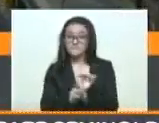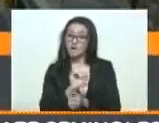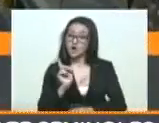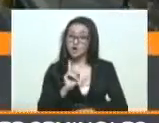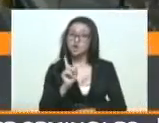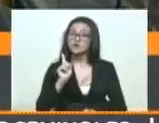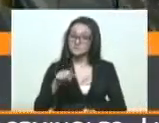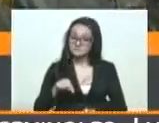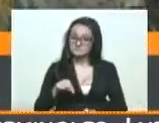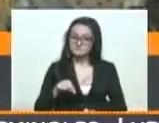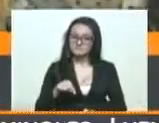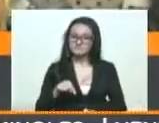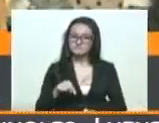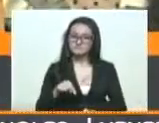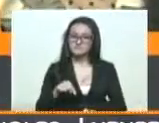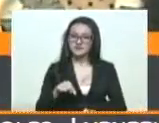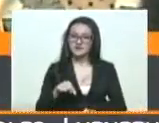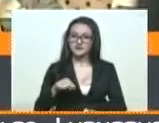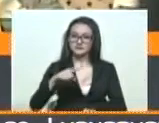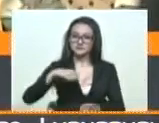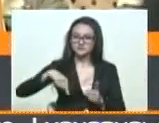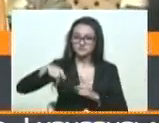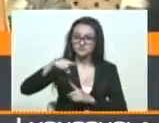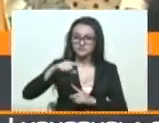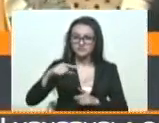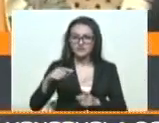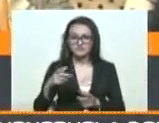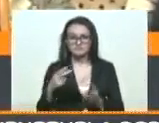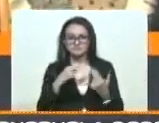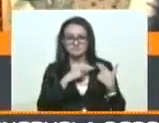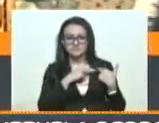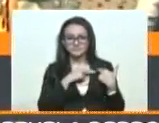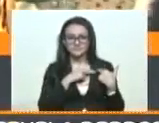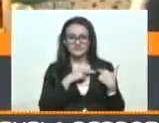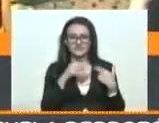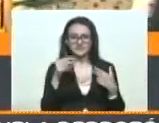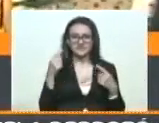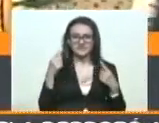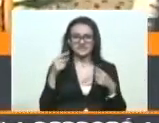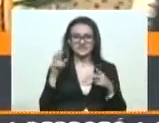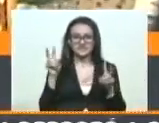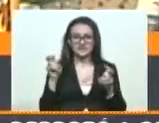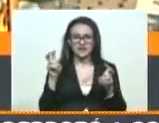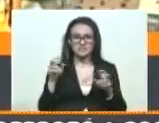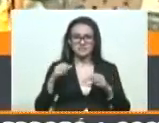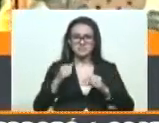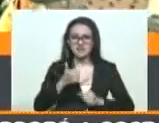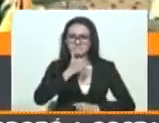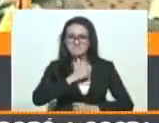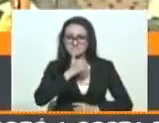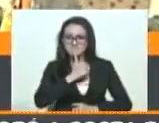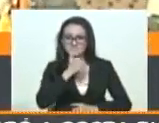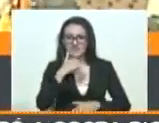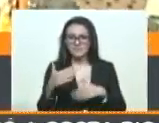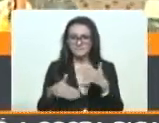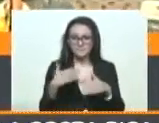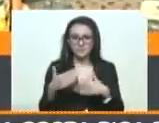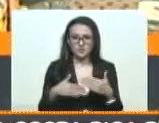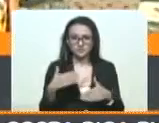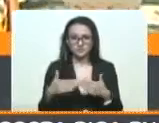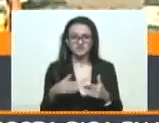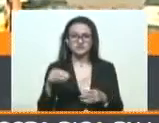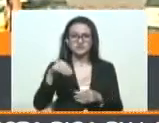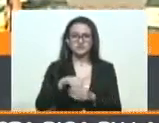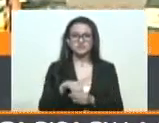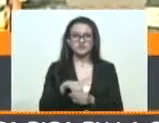sino combatientes en todo lo que tiene que ver en los comités de resistencia local y todo el proceso dentro